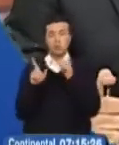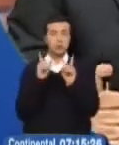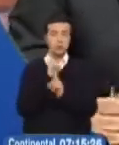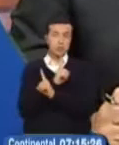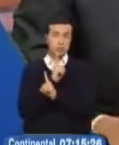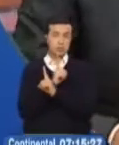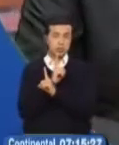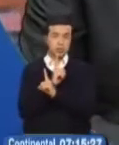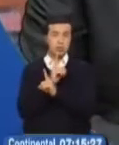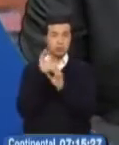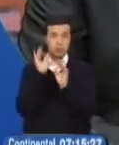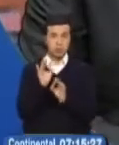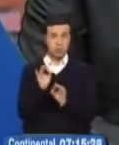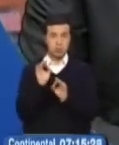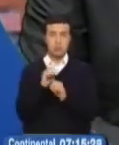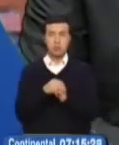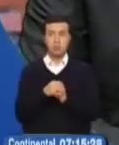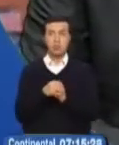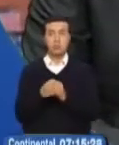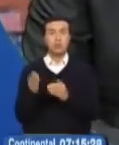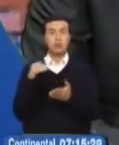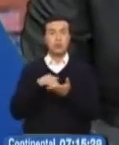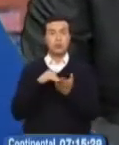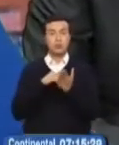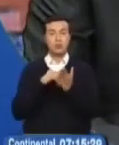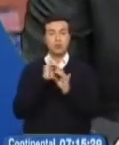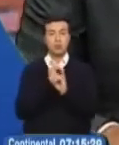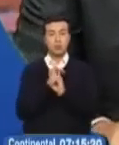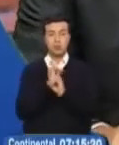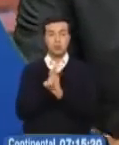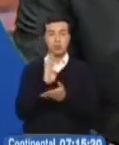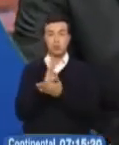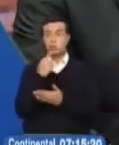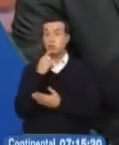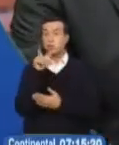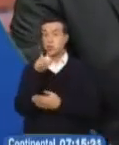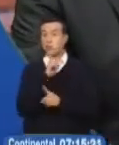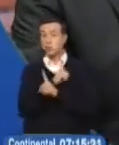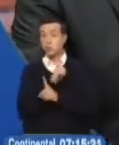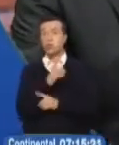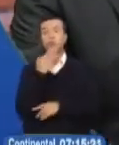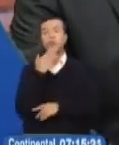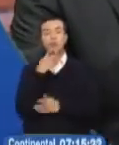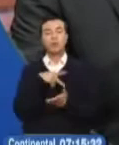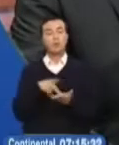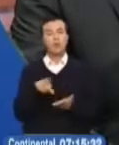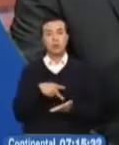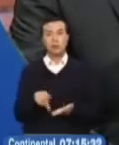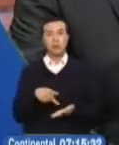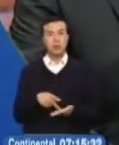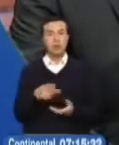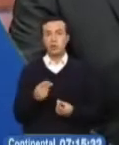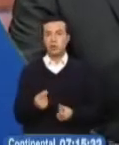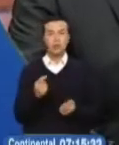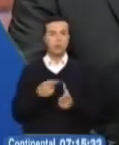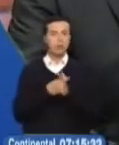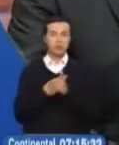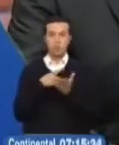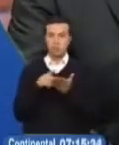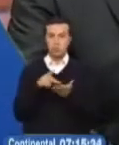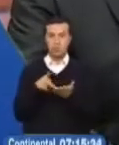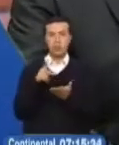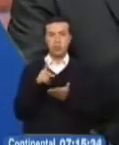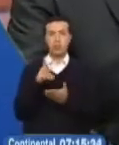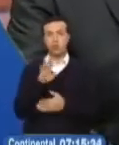decretada por él o rectificado por el instituto ecuatoriano de seguridad social se les pagará de manera inmediata a los